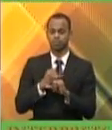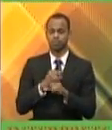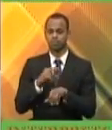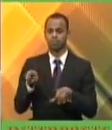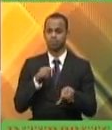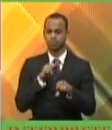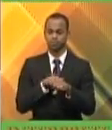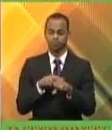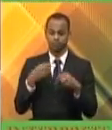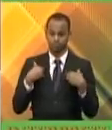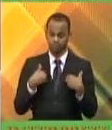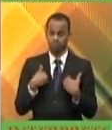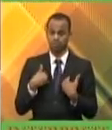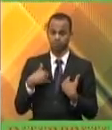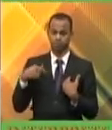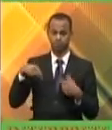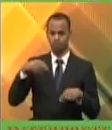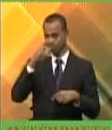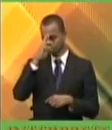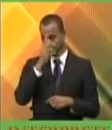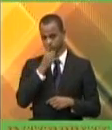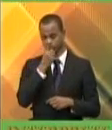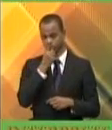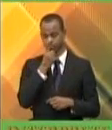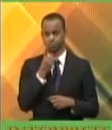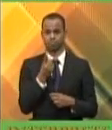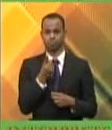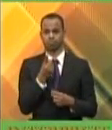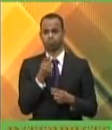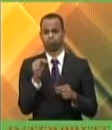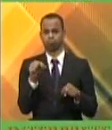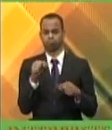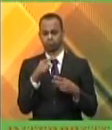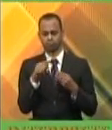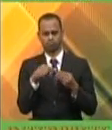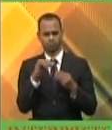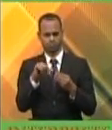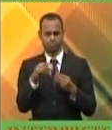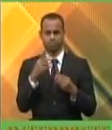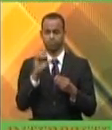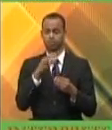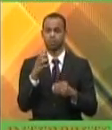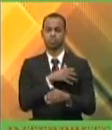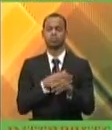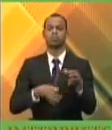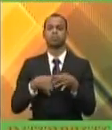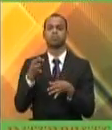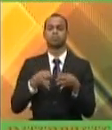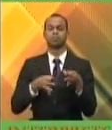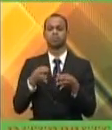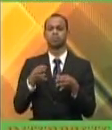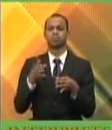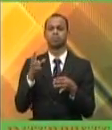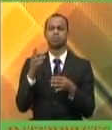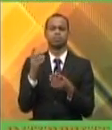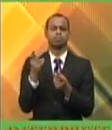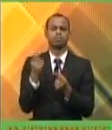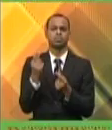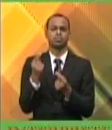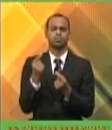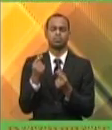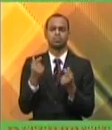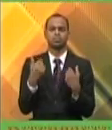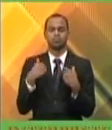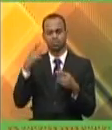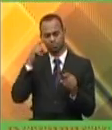y nacional que tenemos como república dominicana en este tema también al poder judicial pese a que ha tenido